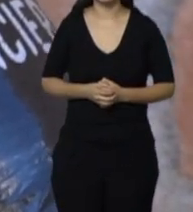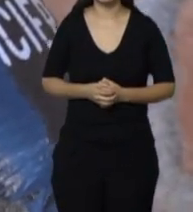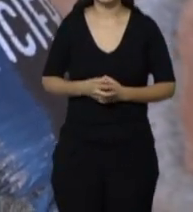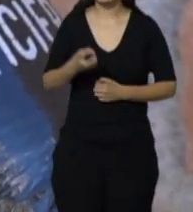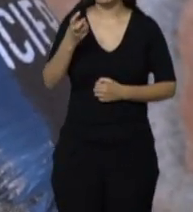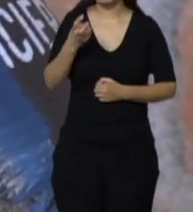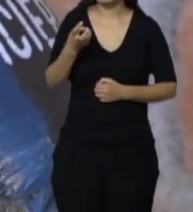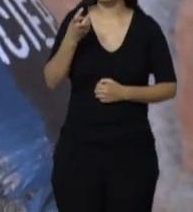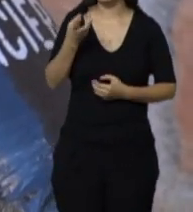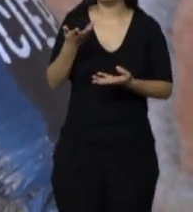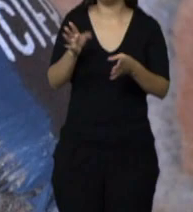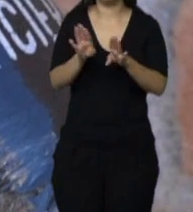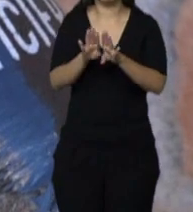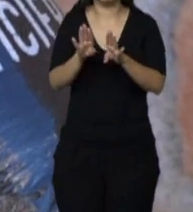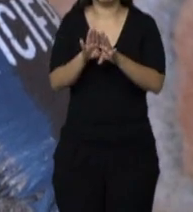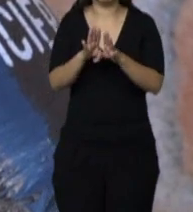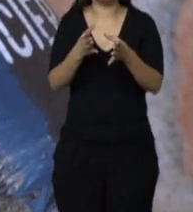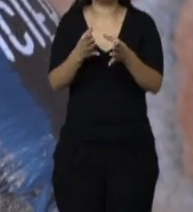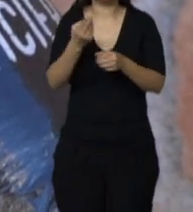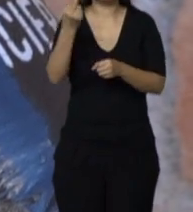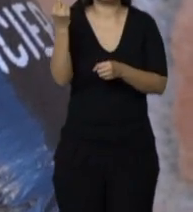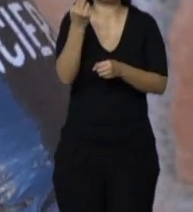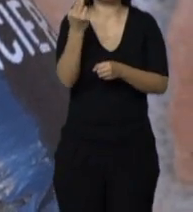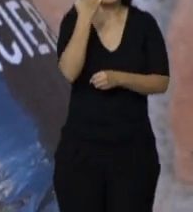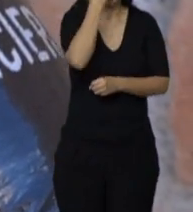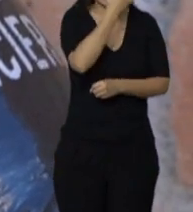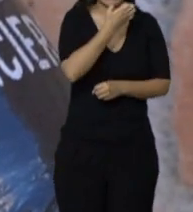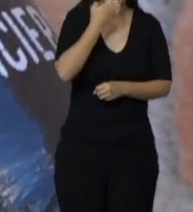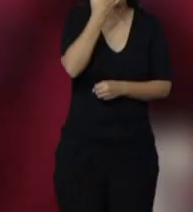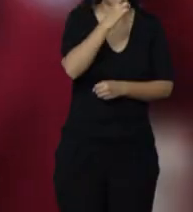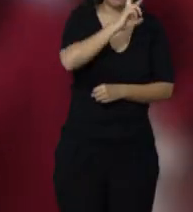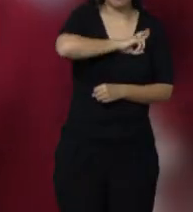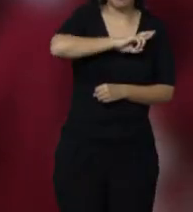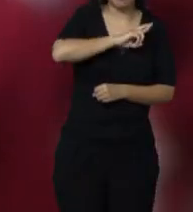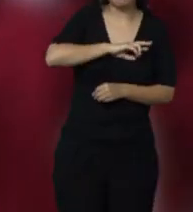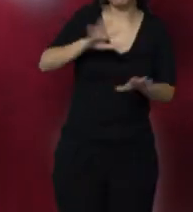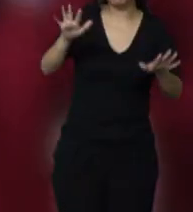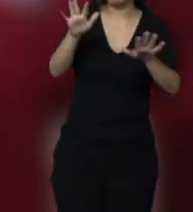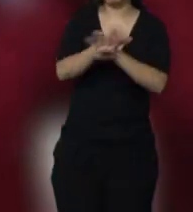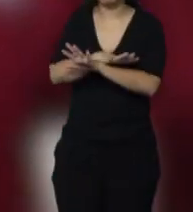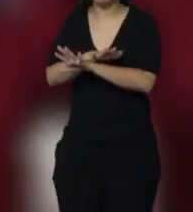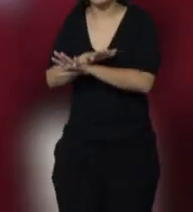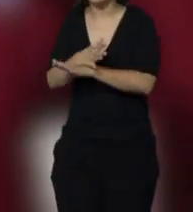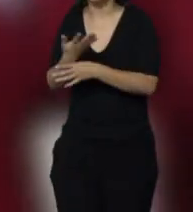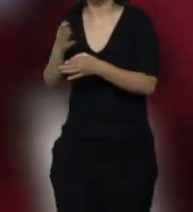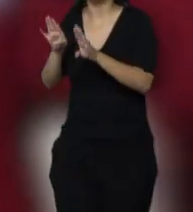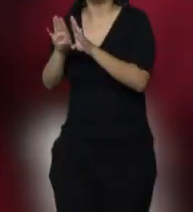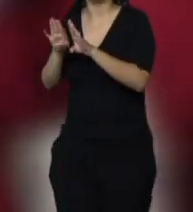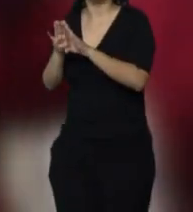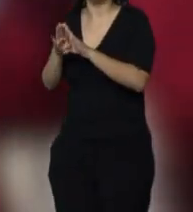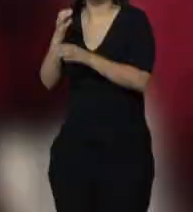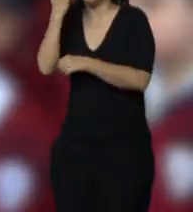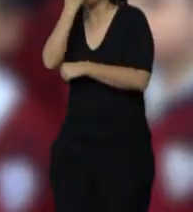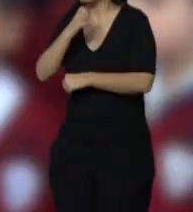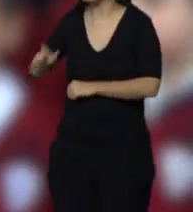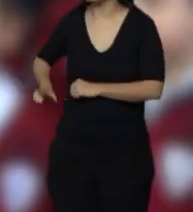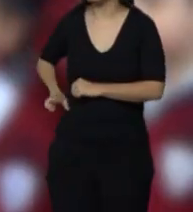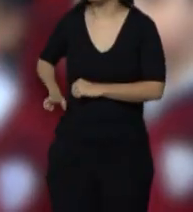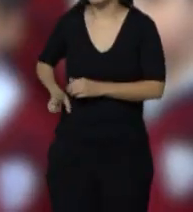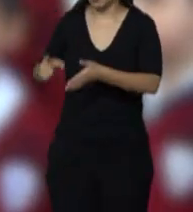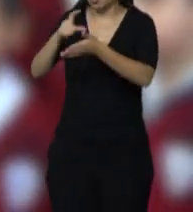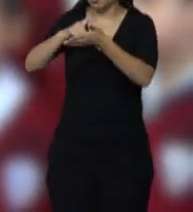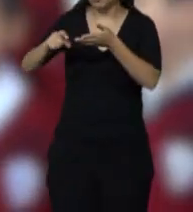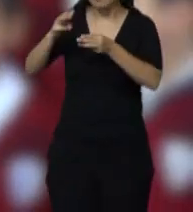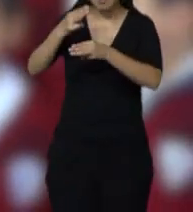a cambiar de modelo educación indicó que les pidieron que no comprara el material que se